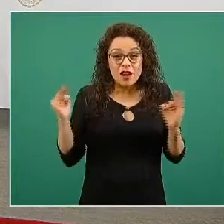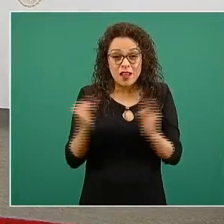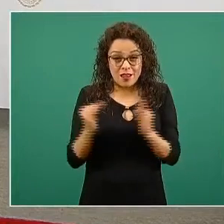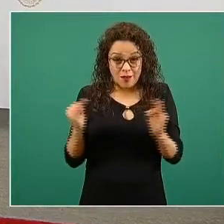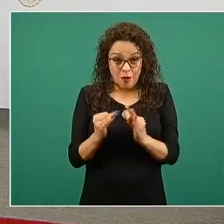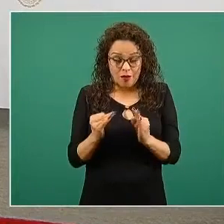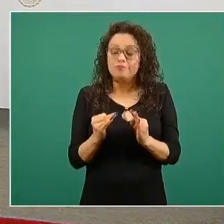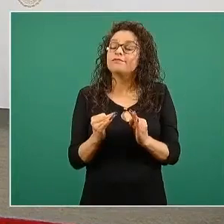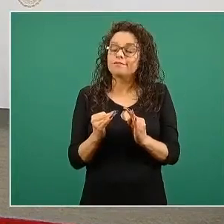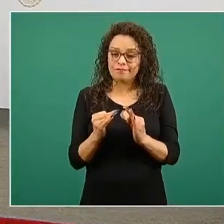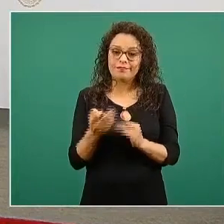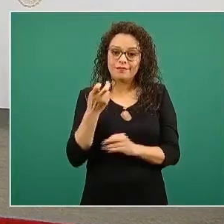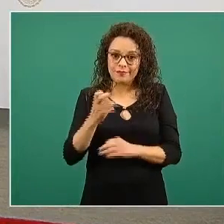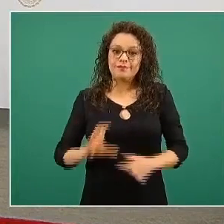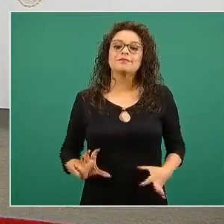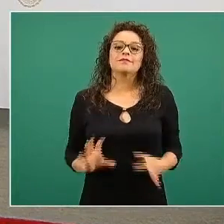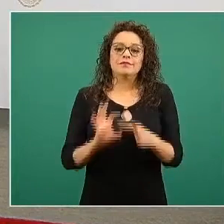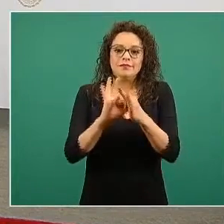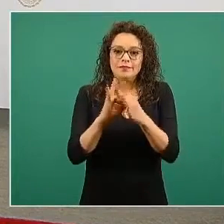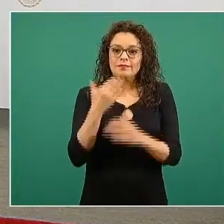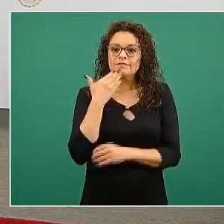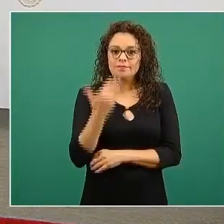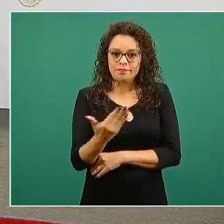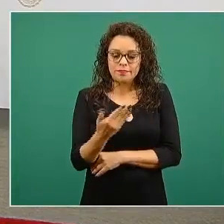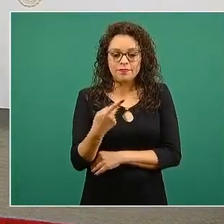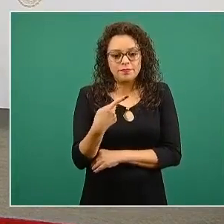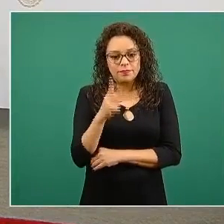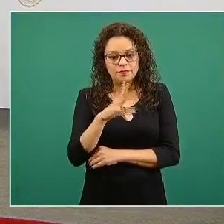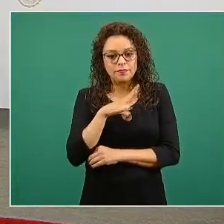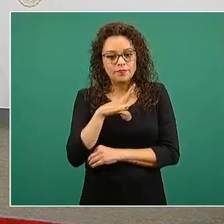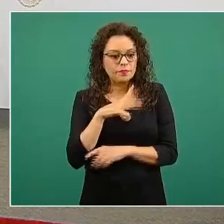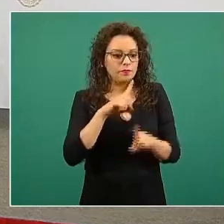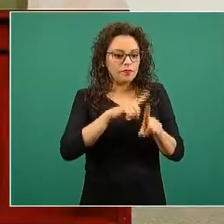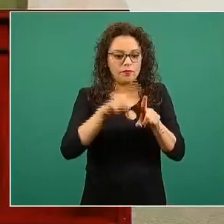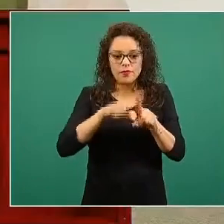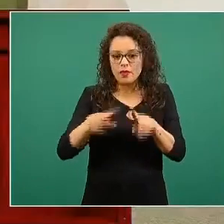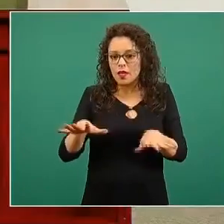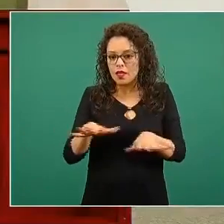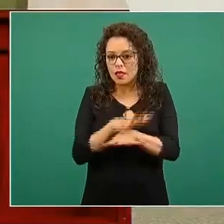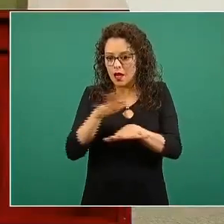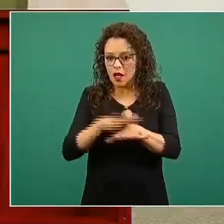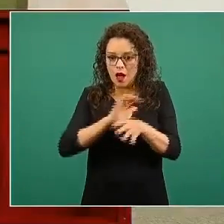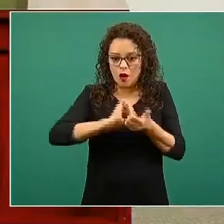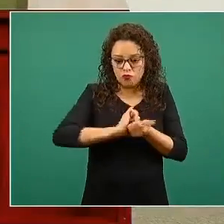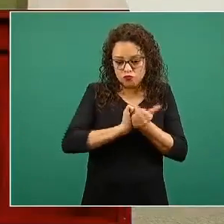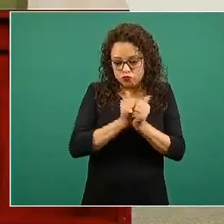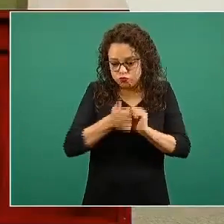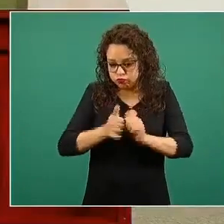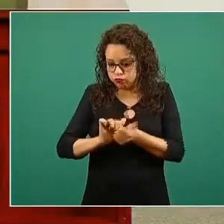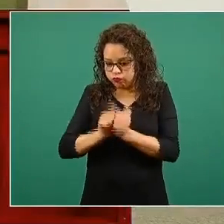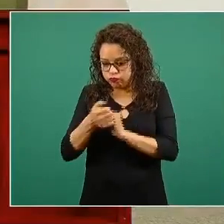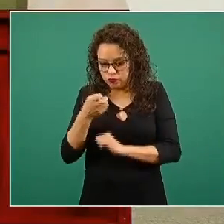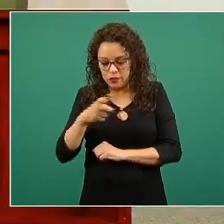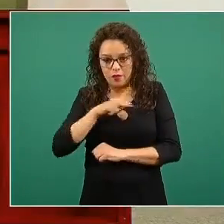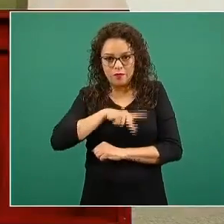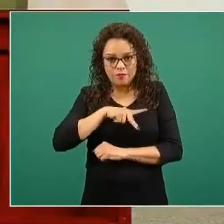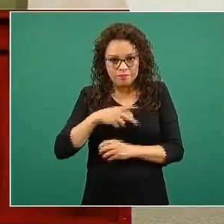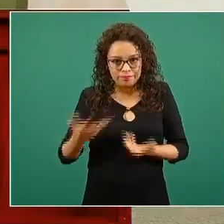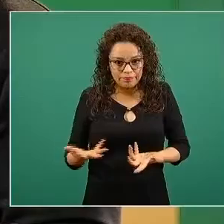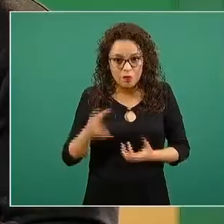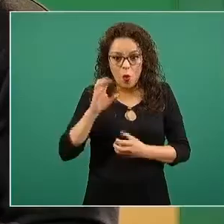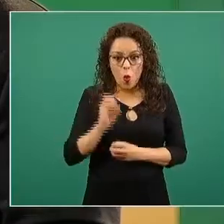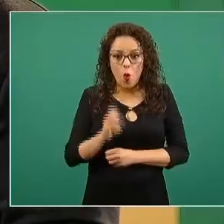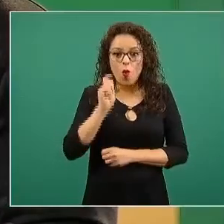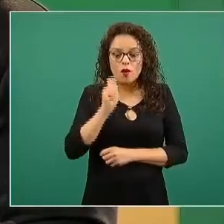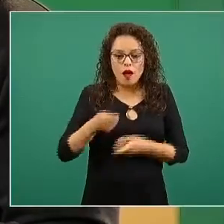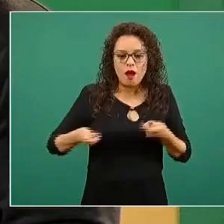invernal, dado que posteriormente pueden haber diferentes mutaciones o intercambios, digamos, en la predominancia